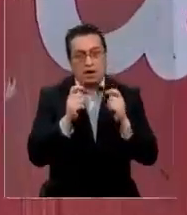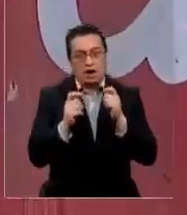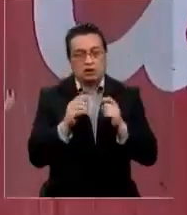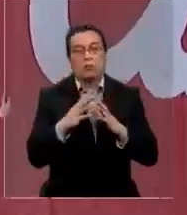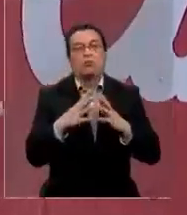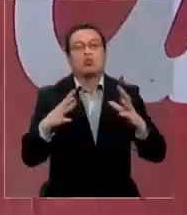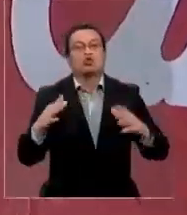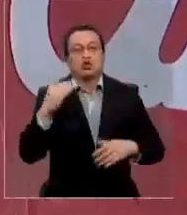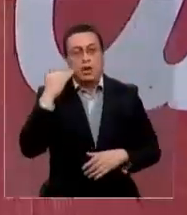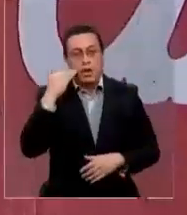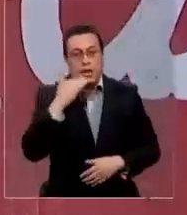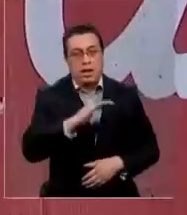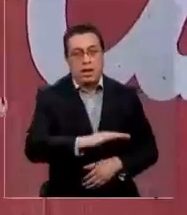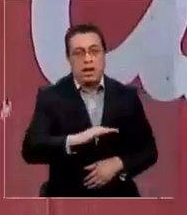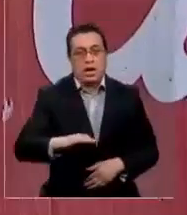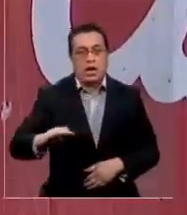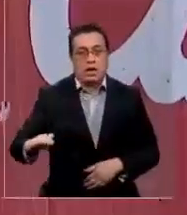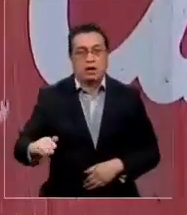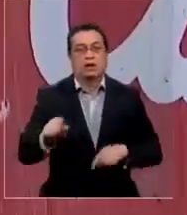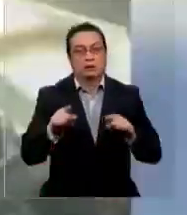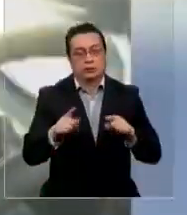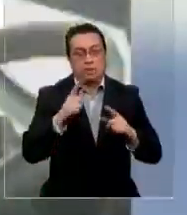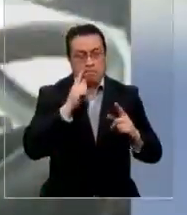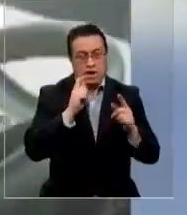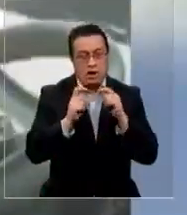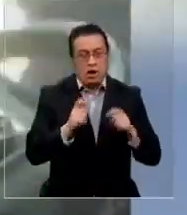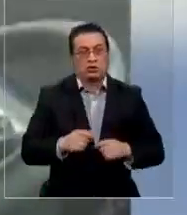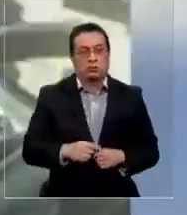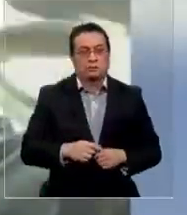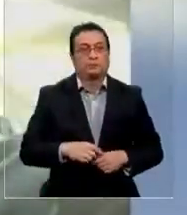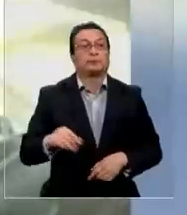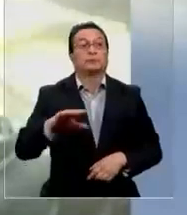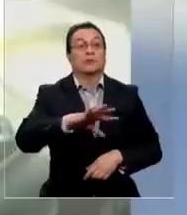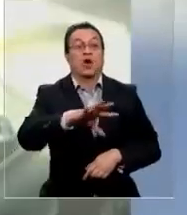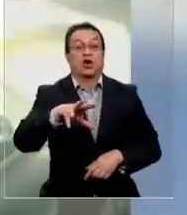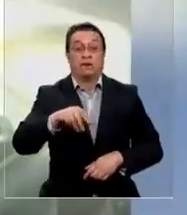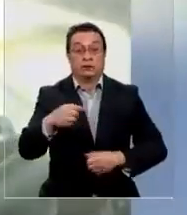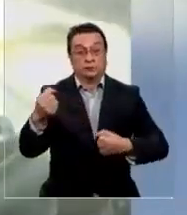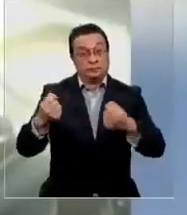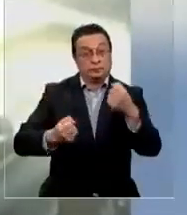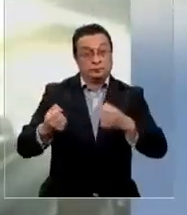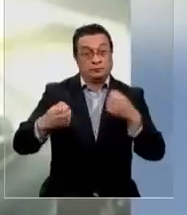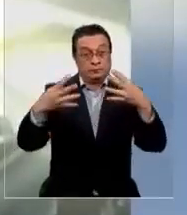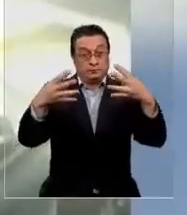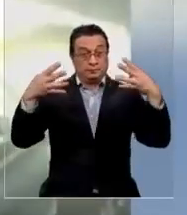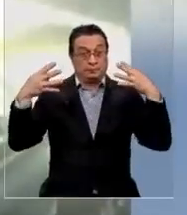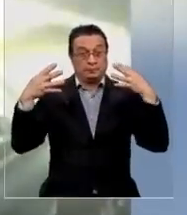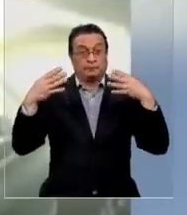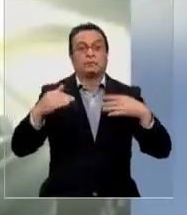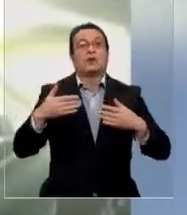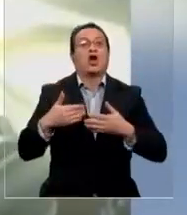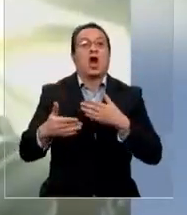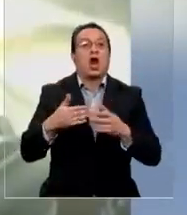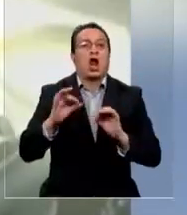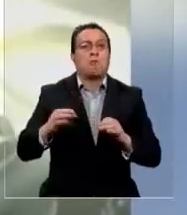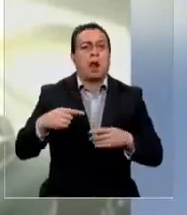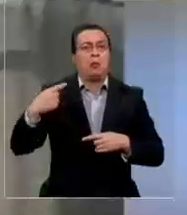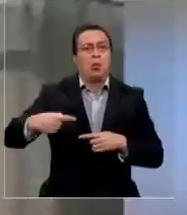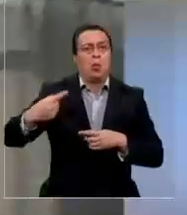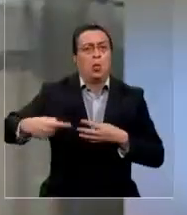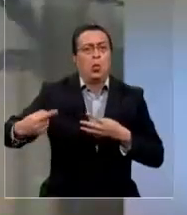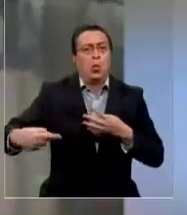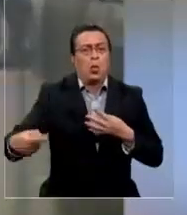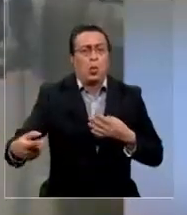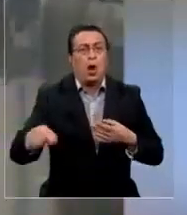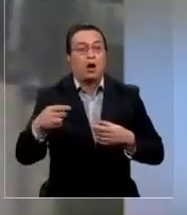muchos niños. Eso es lo que es peligroso. Robos de camiones que aparentemente se hacen cada vez más comunes y que obligan a